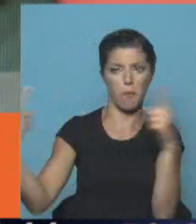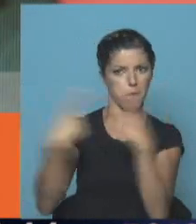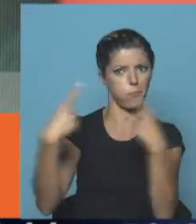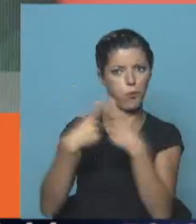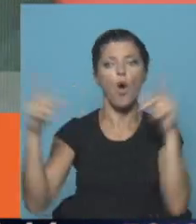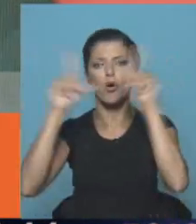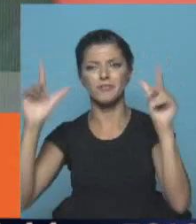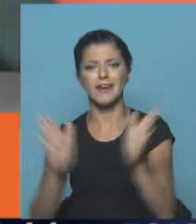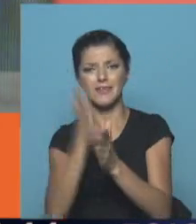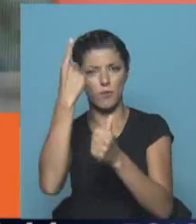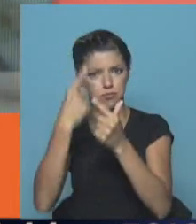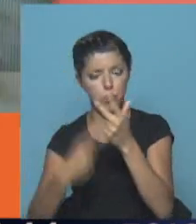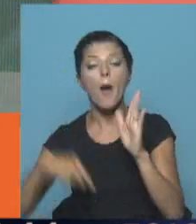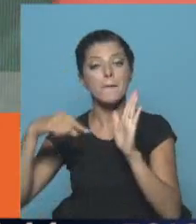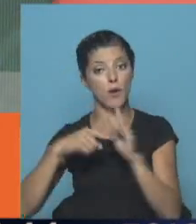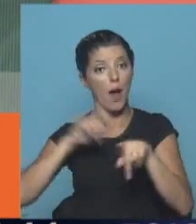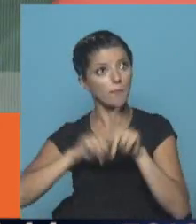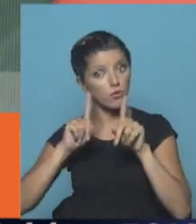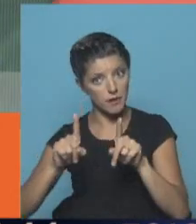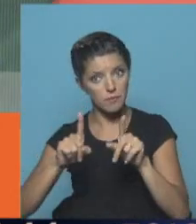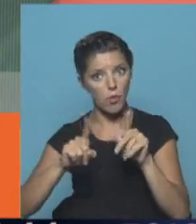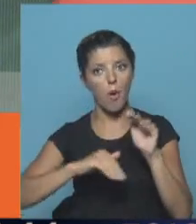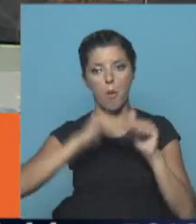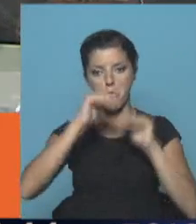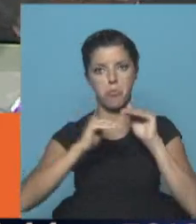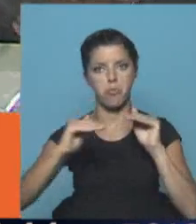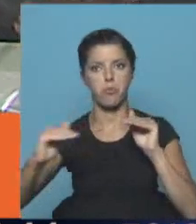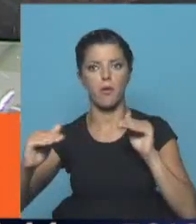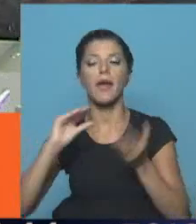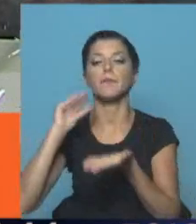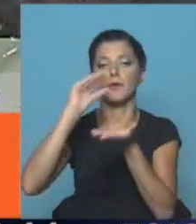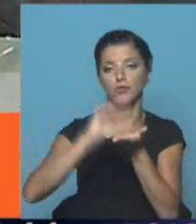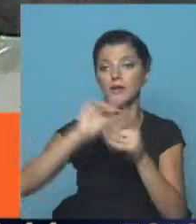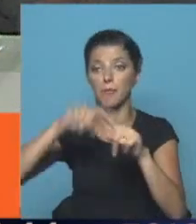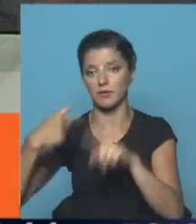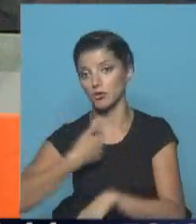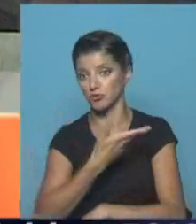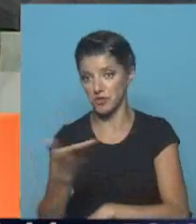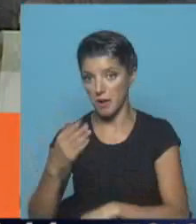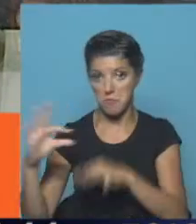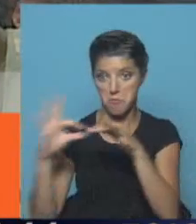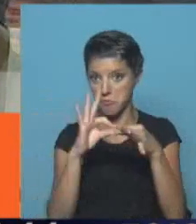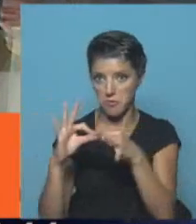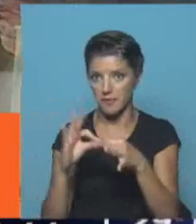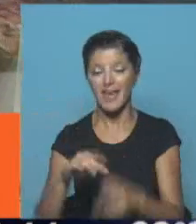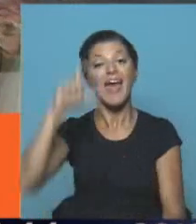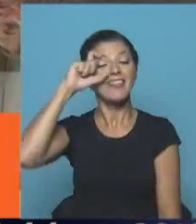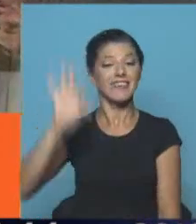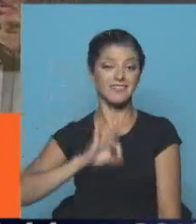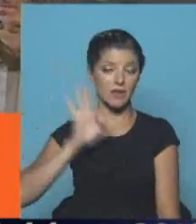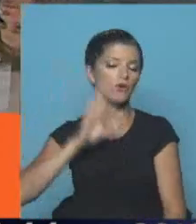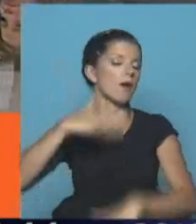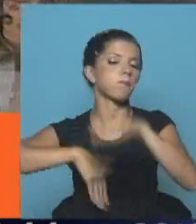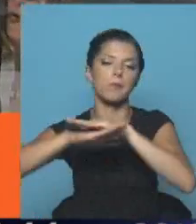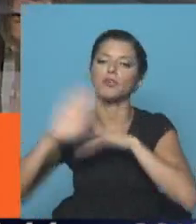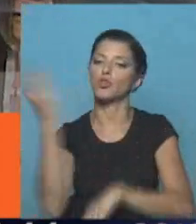embargo, insisto, una armonía entre las inversiones y la política social. Bueno, dicen que 10 años es el límite de todo